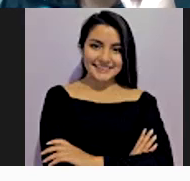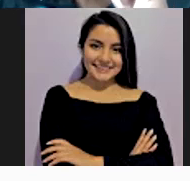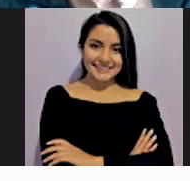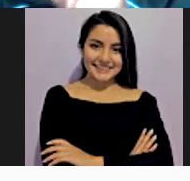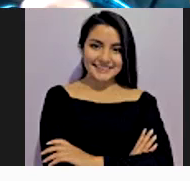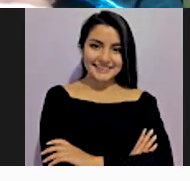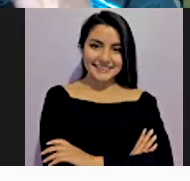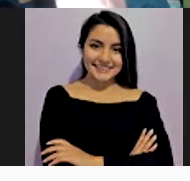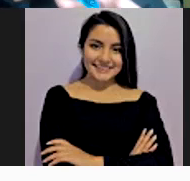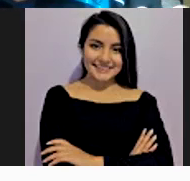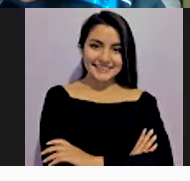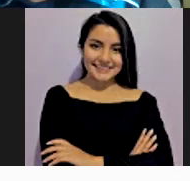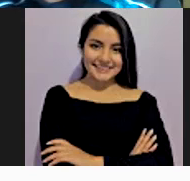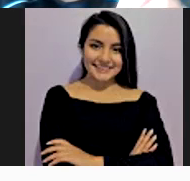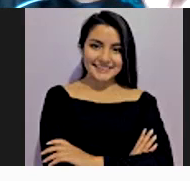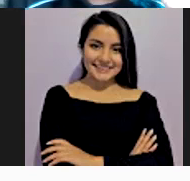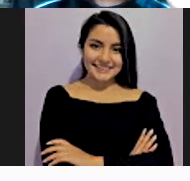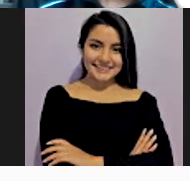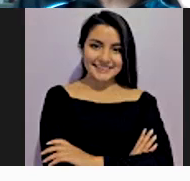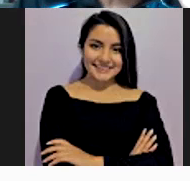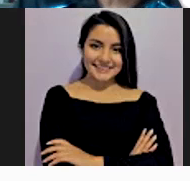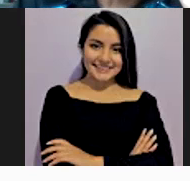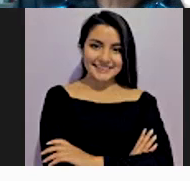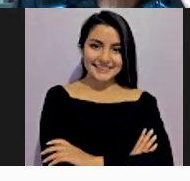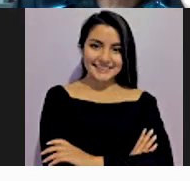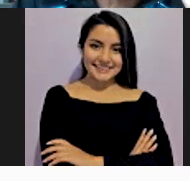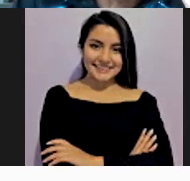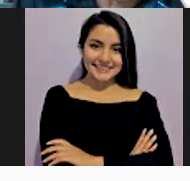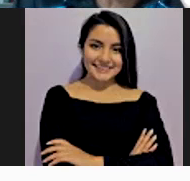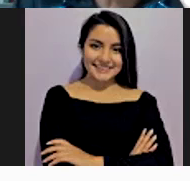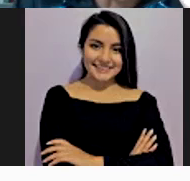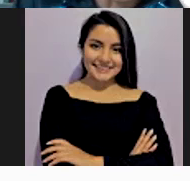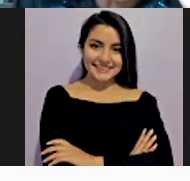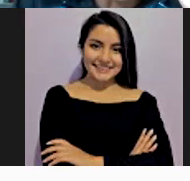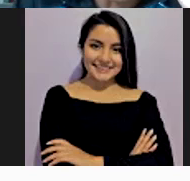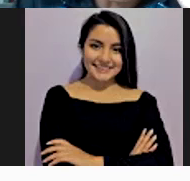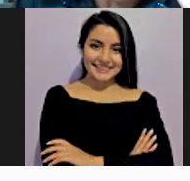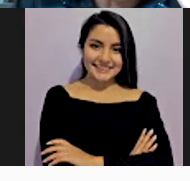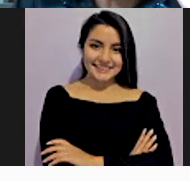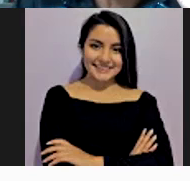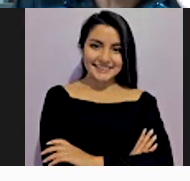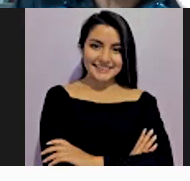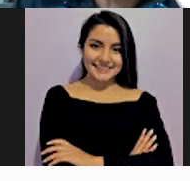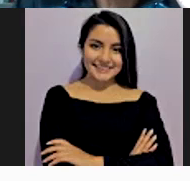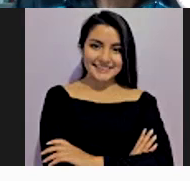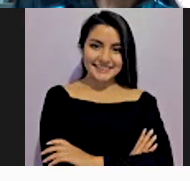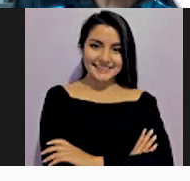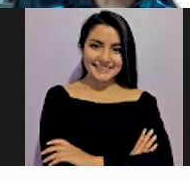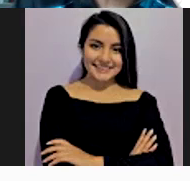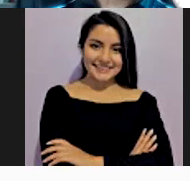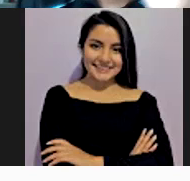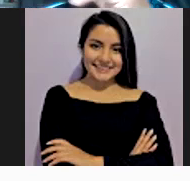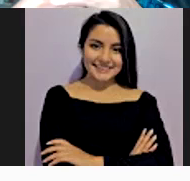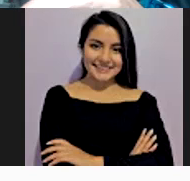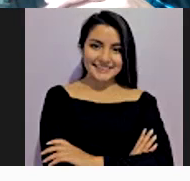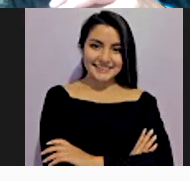¿sí? Bien, entonces con eso un poco de explicación podemos avanzar a lo siguiente. Pues creo que esta parte ya estamos bien, ¿no es cierto? En cuál se refiere a